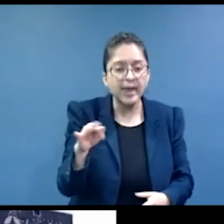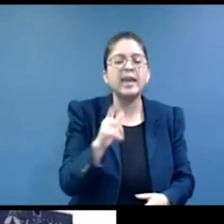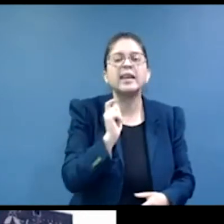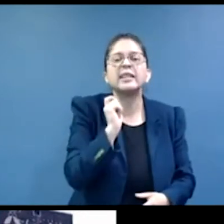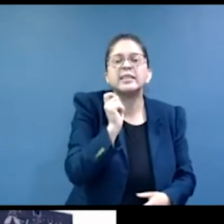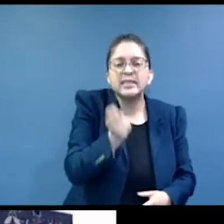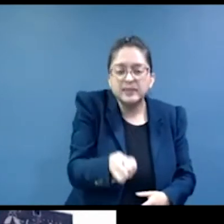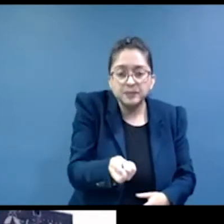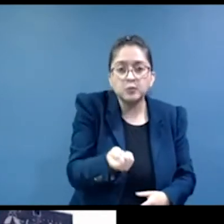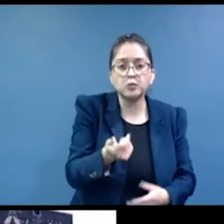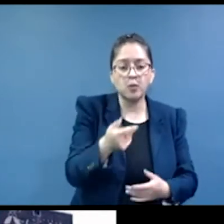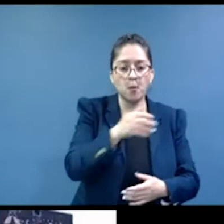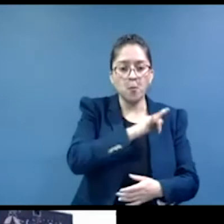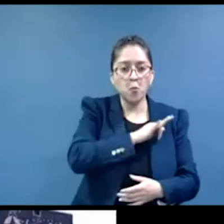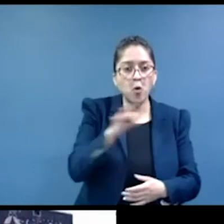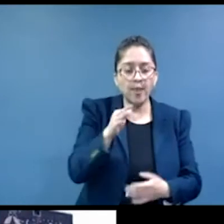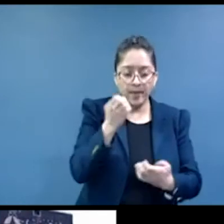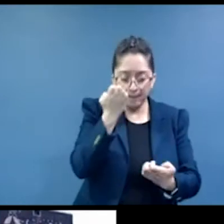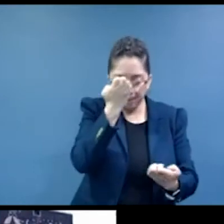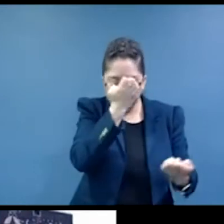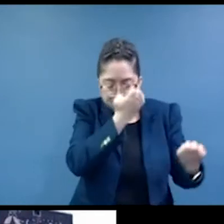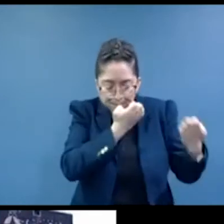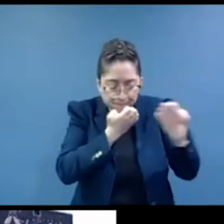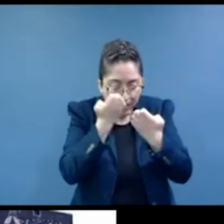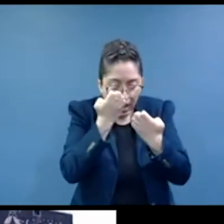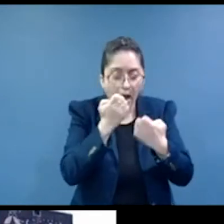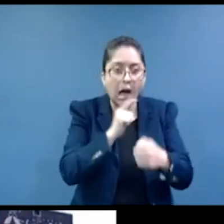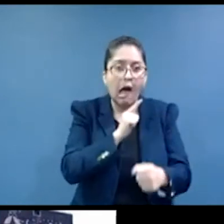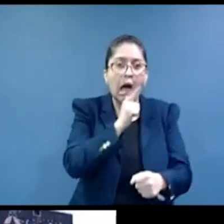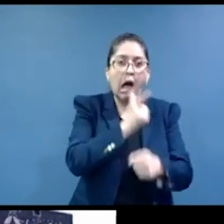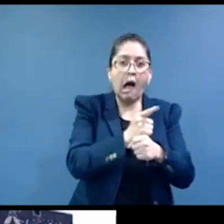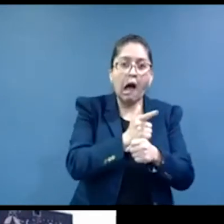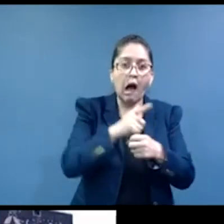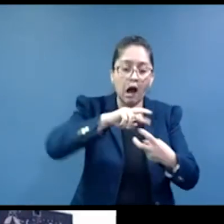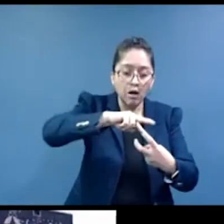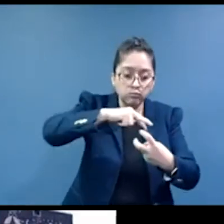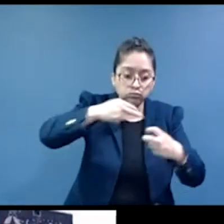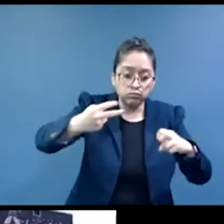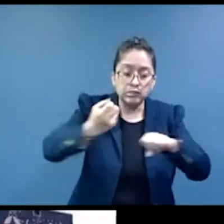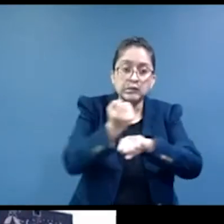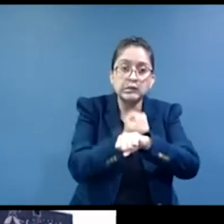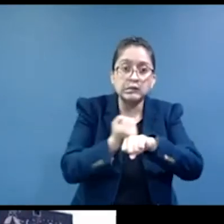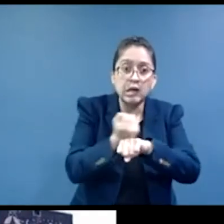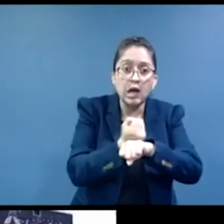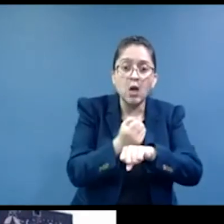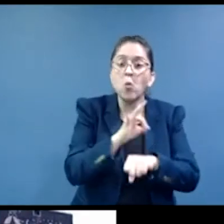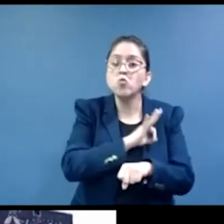se pueda prevenir enfermedades como esa que se trató en ese momento